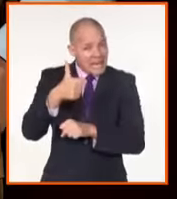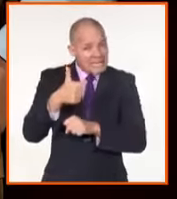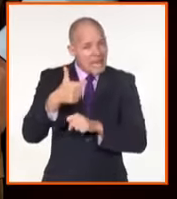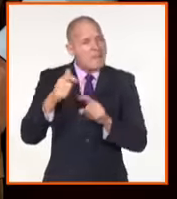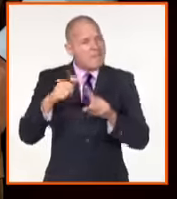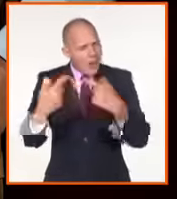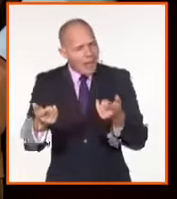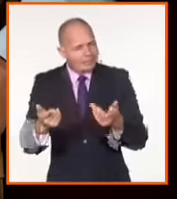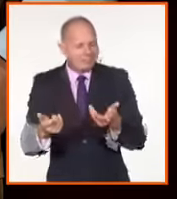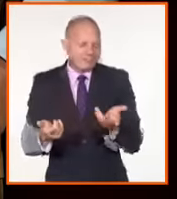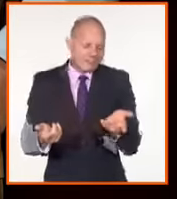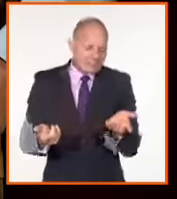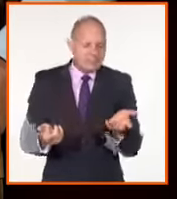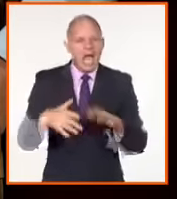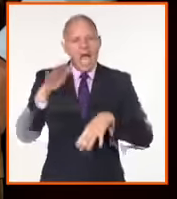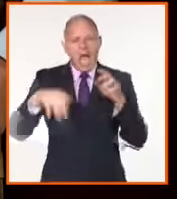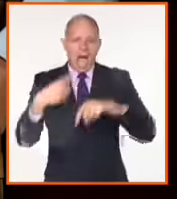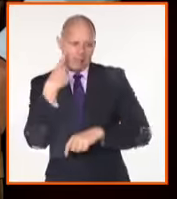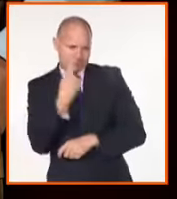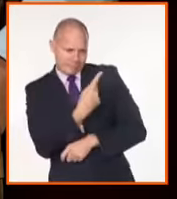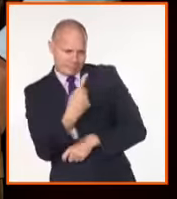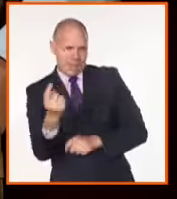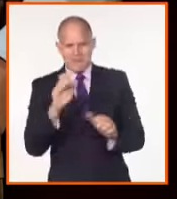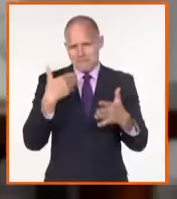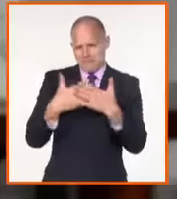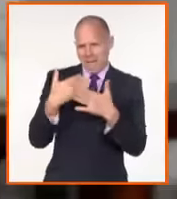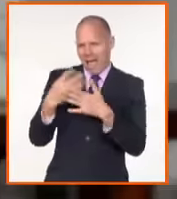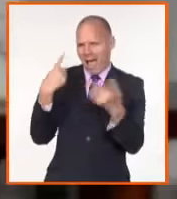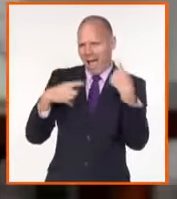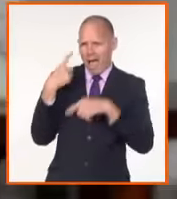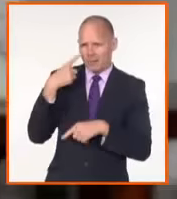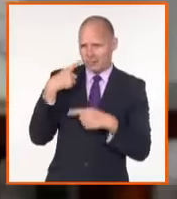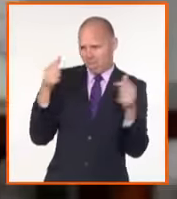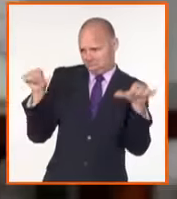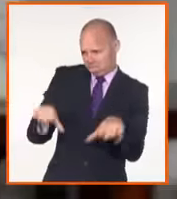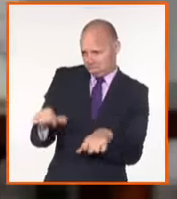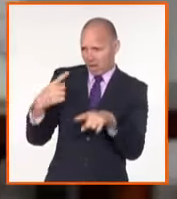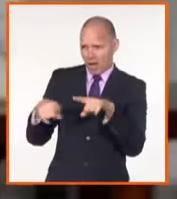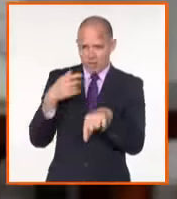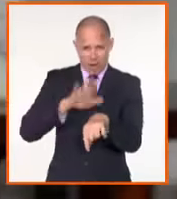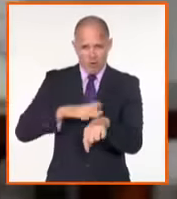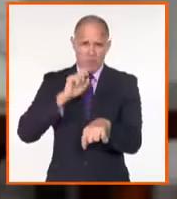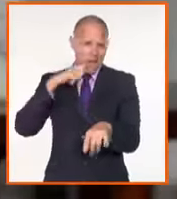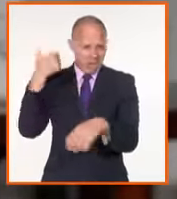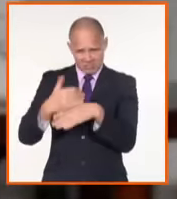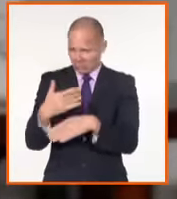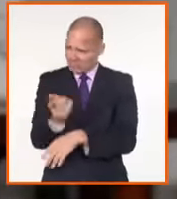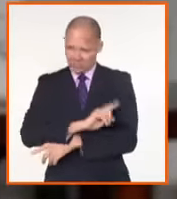problemáticas económicas, tienen que ver con mal funcionamiento de entidades o de instituciones estatales. Hemos